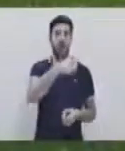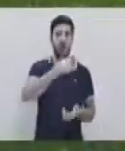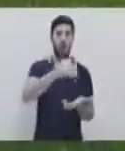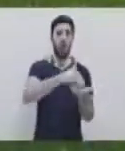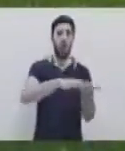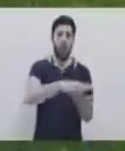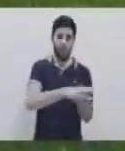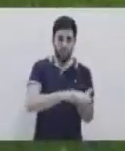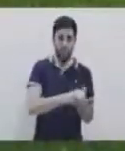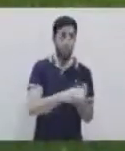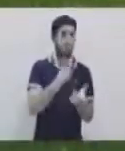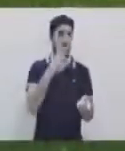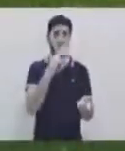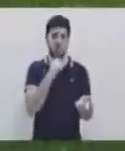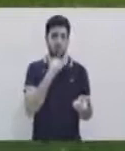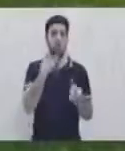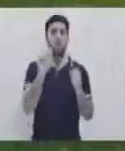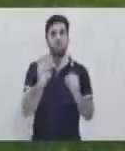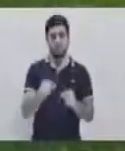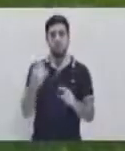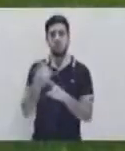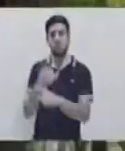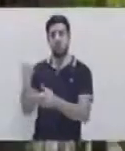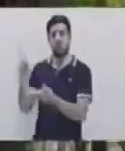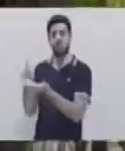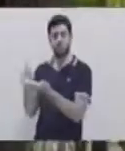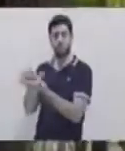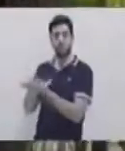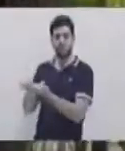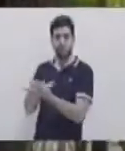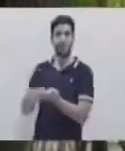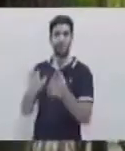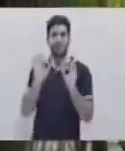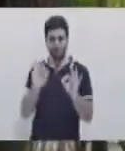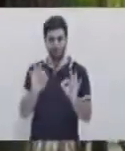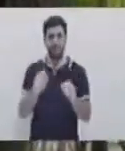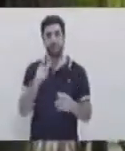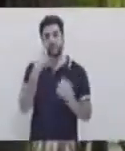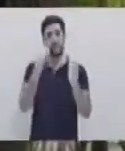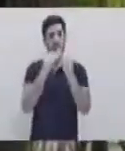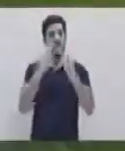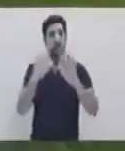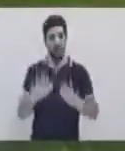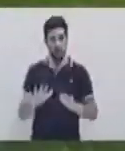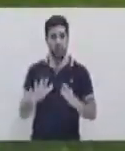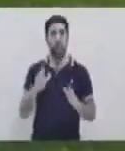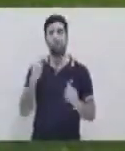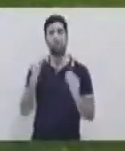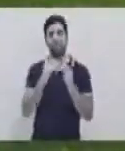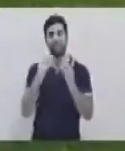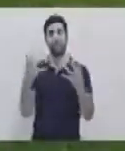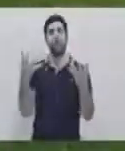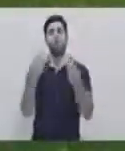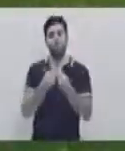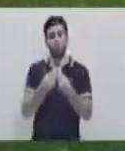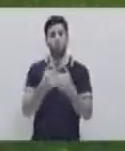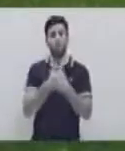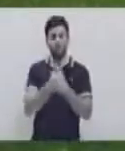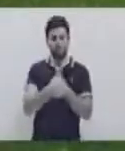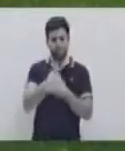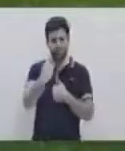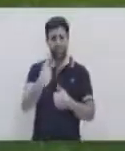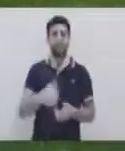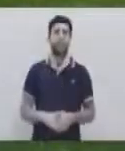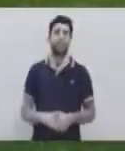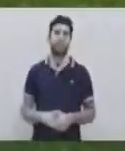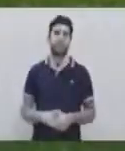manos con agua y con jabón, y si en ese momento no lo tenemos, podemos utilizar gel antibacterial. Quédense en sus casas, quédate